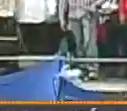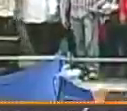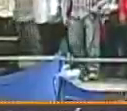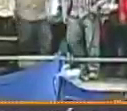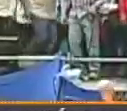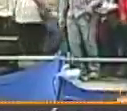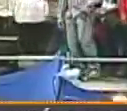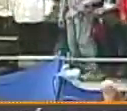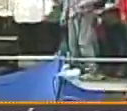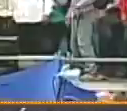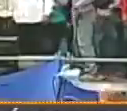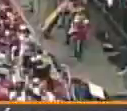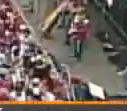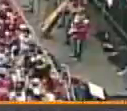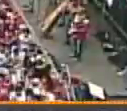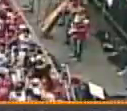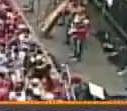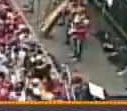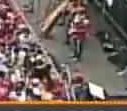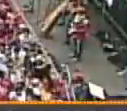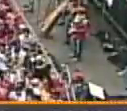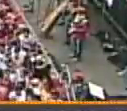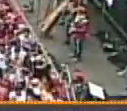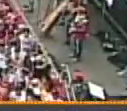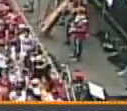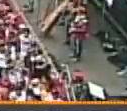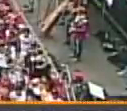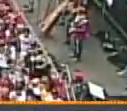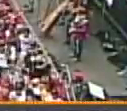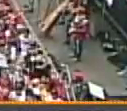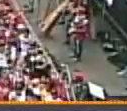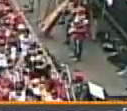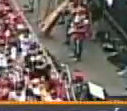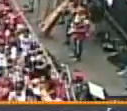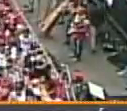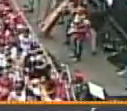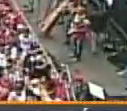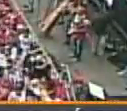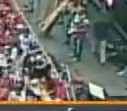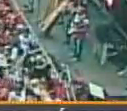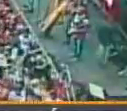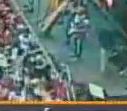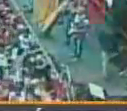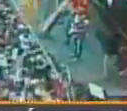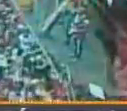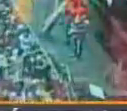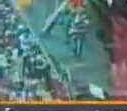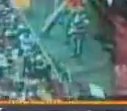A la carga Margarita, a la carga Noche, a la carga de la Alcanza, a la carga.